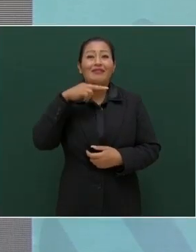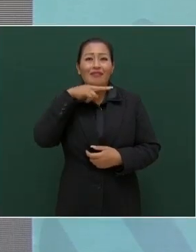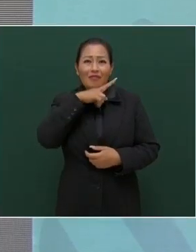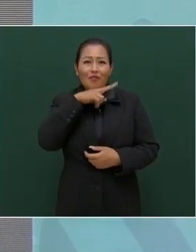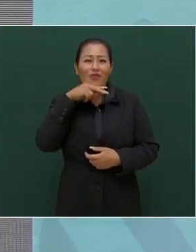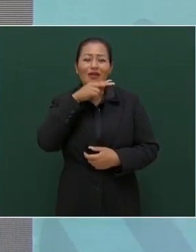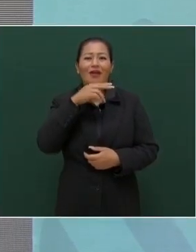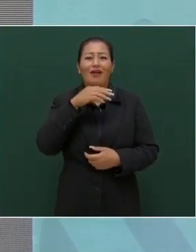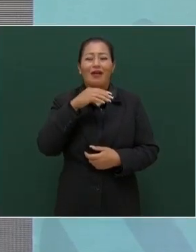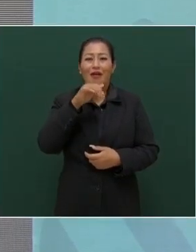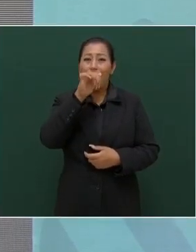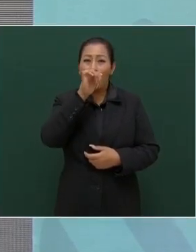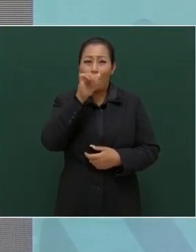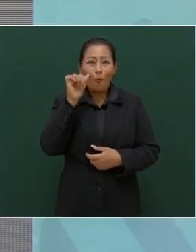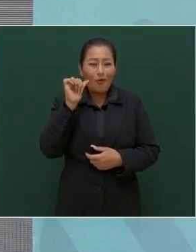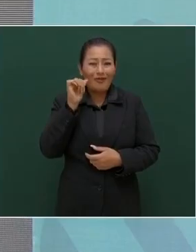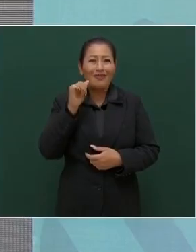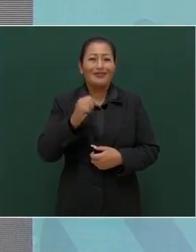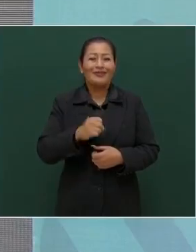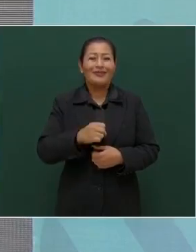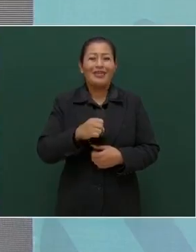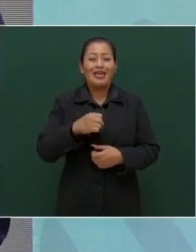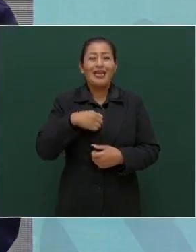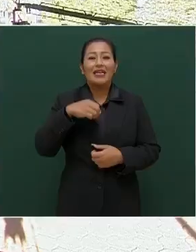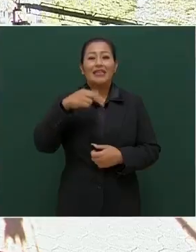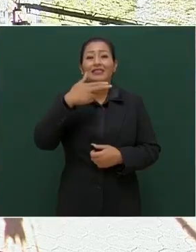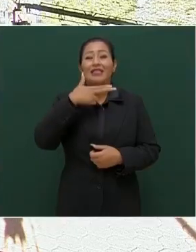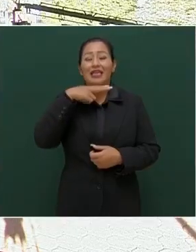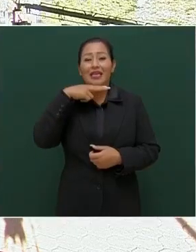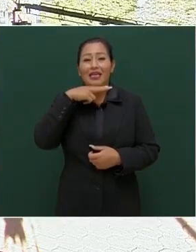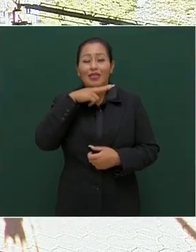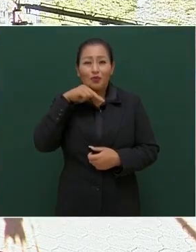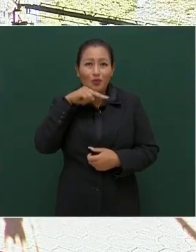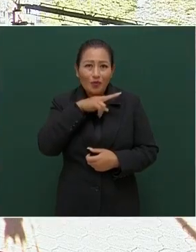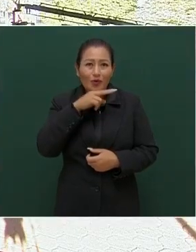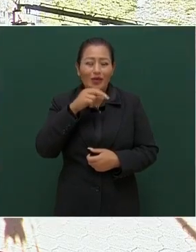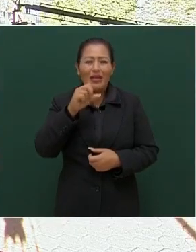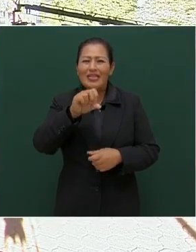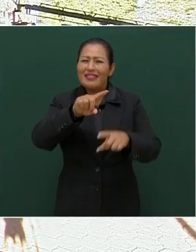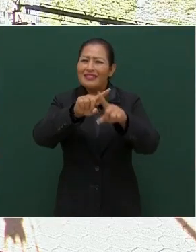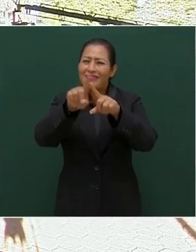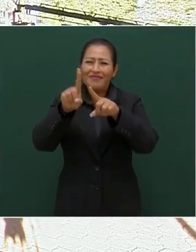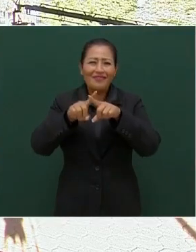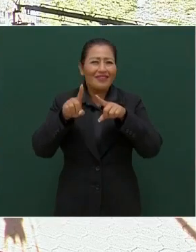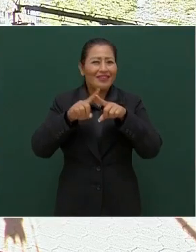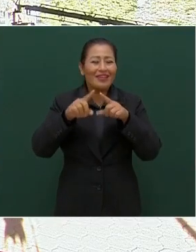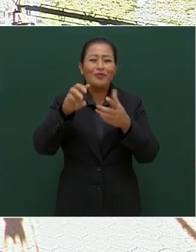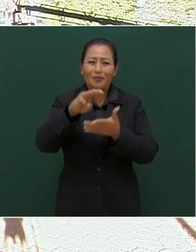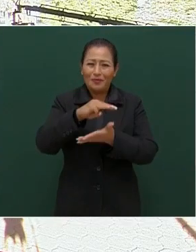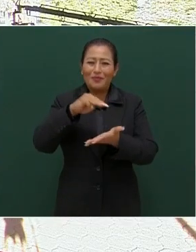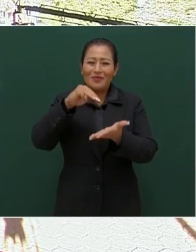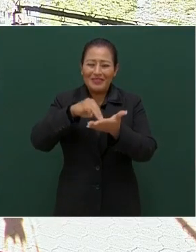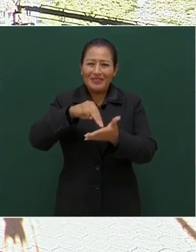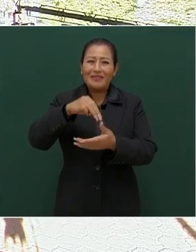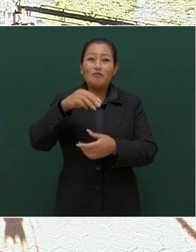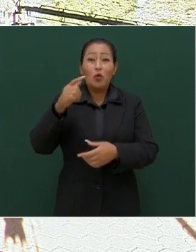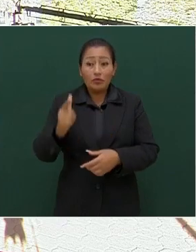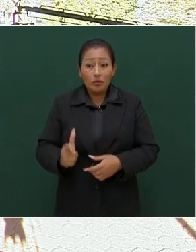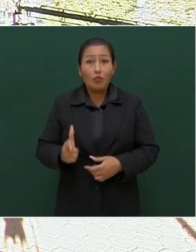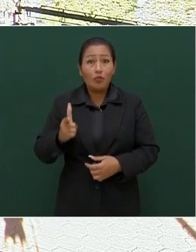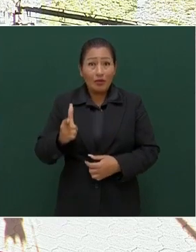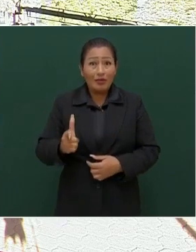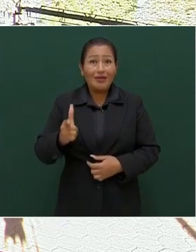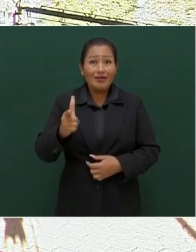en Benito Juárez y Echojoa, en varios municipios, en